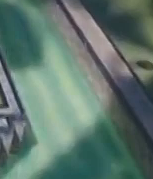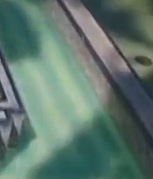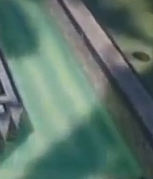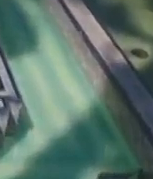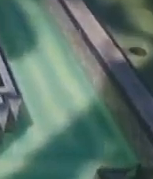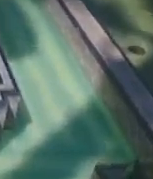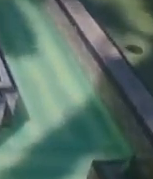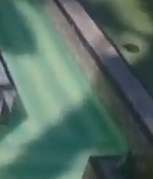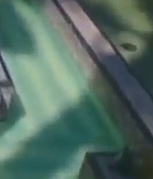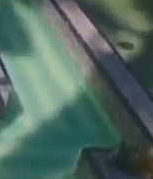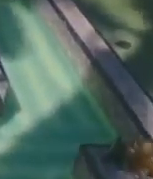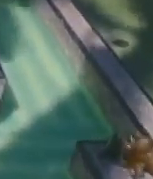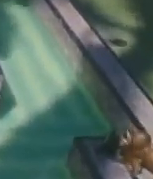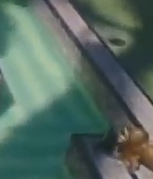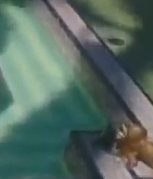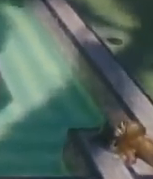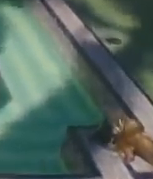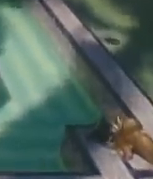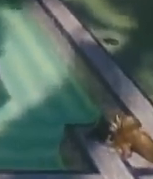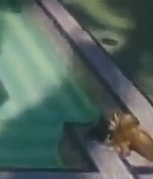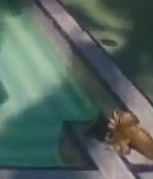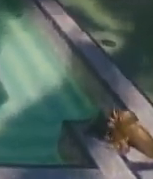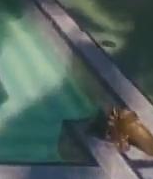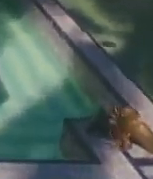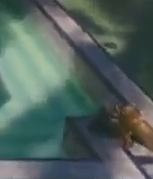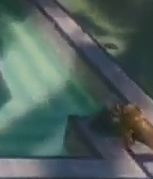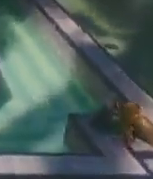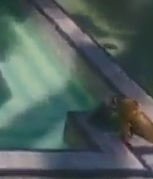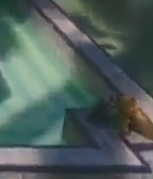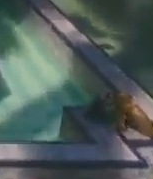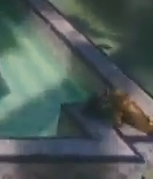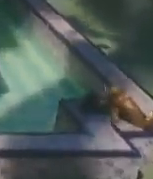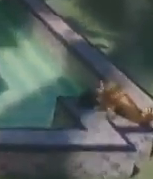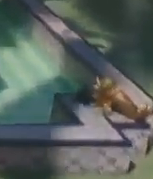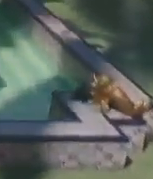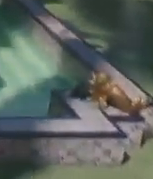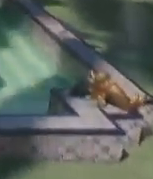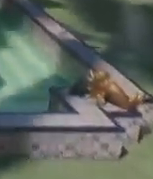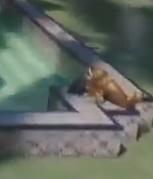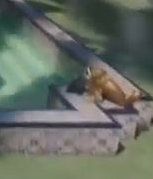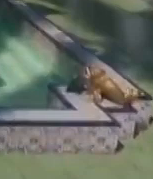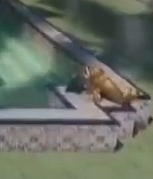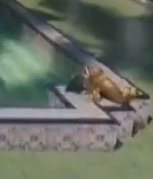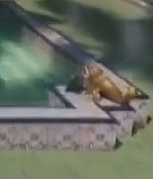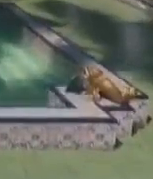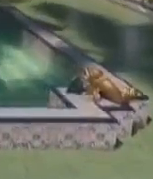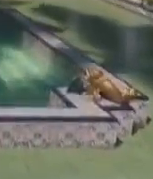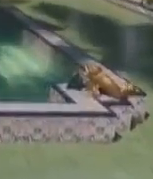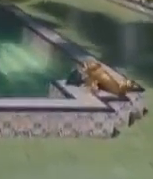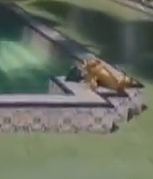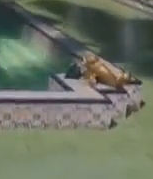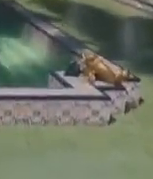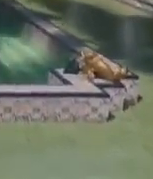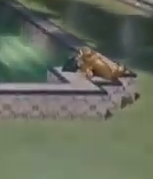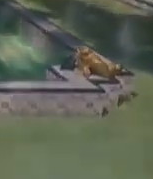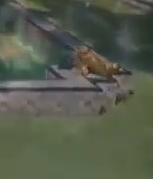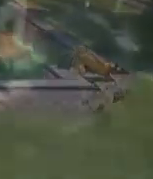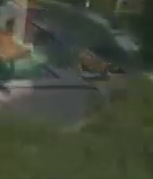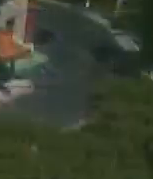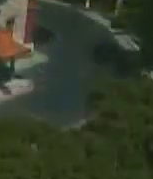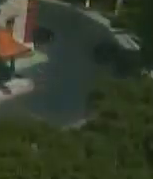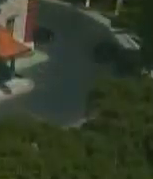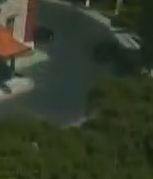Miraflores, lugar donde este viernes 2 de diciembre el presidente constitucional de la República Bolivariana de Venezuela, Nicolás Maduro,